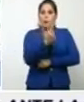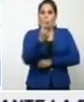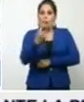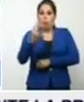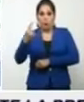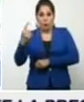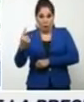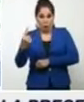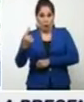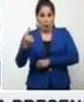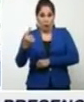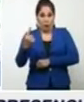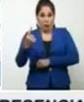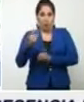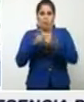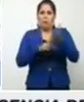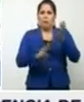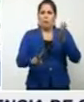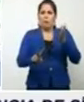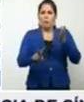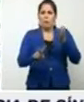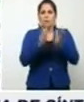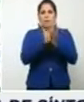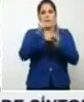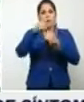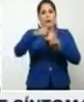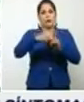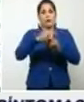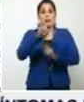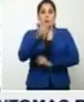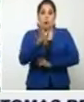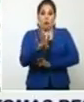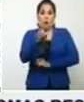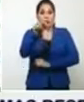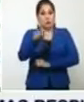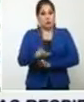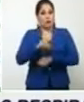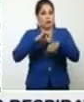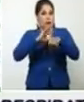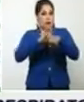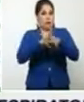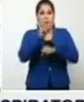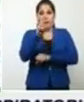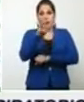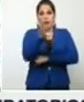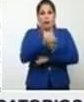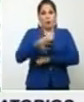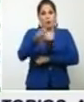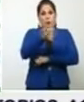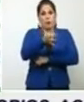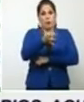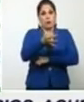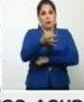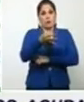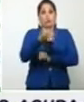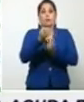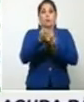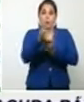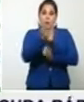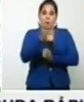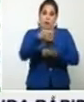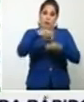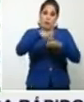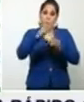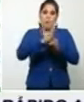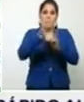caso de la provincia de Matanza, los 4 casos reportados, 3 del municipio capital de la provincia y